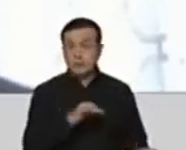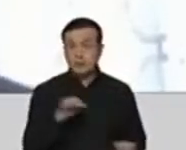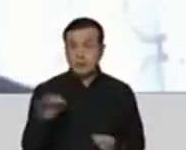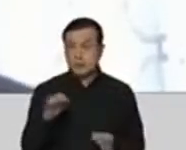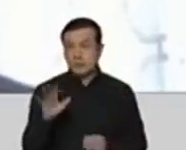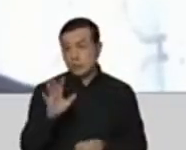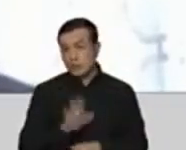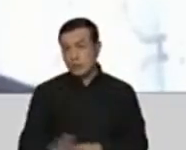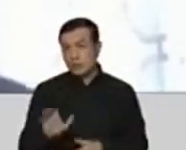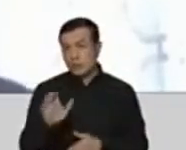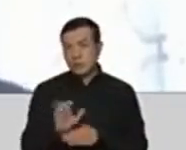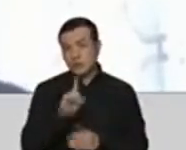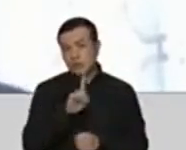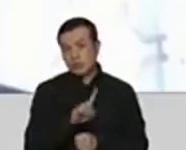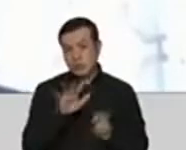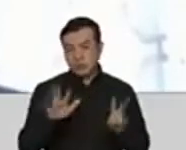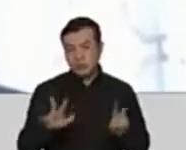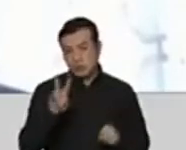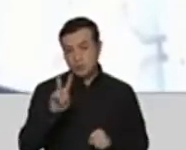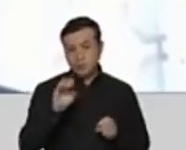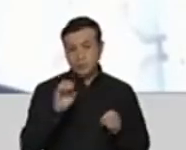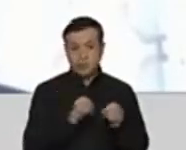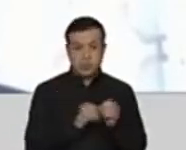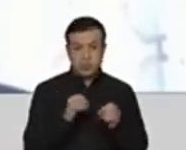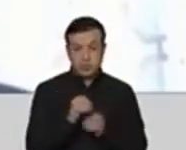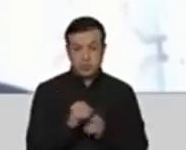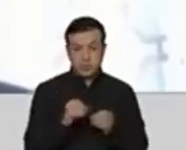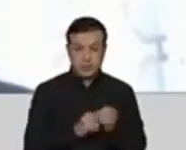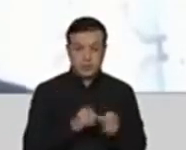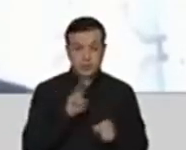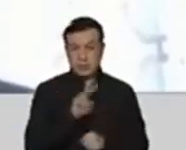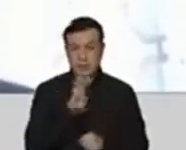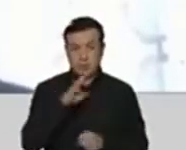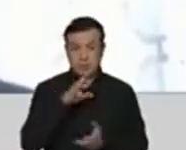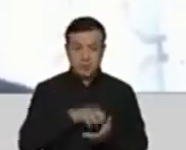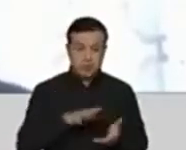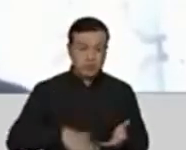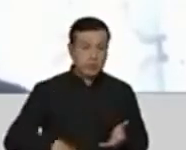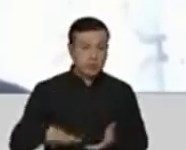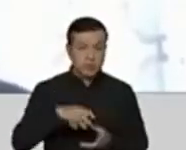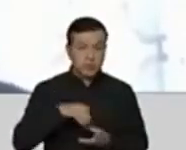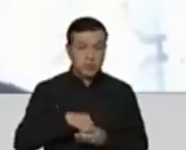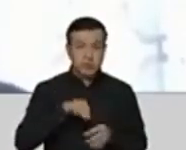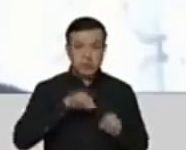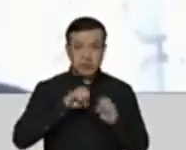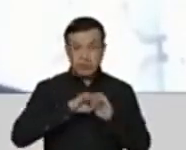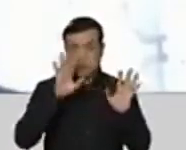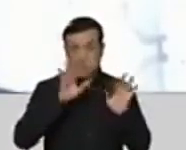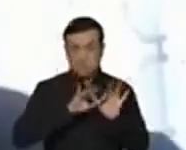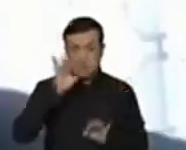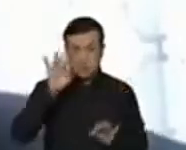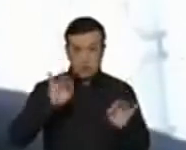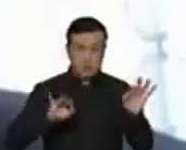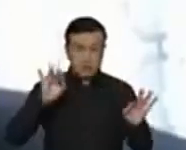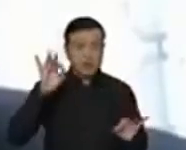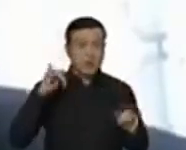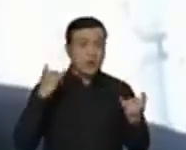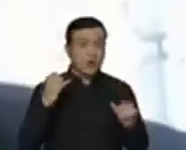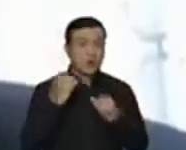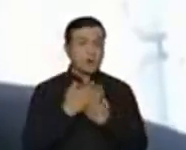nivel nacional en las 172 oficinas, en las 24 provincias, y si me permite la estadística que tenemos en estos